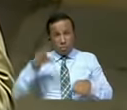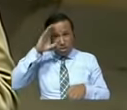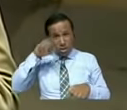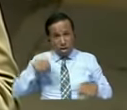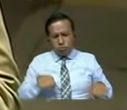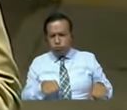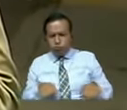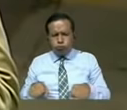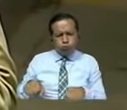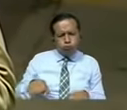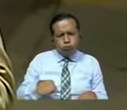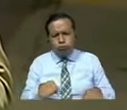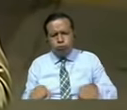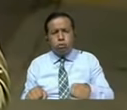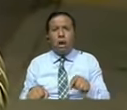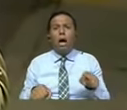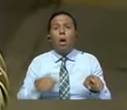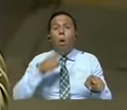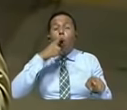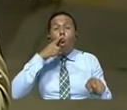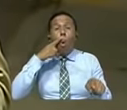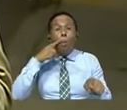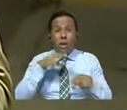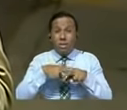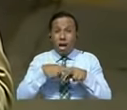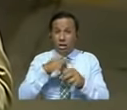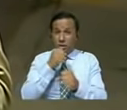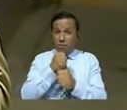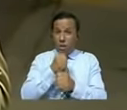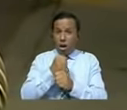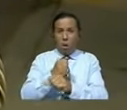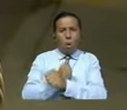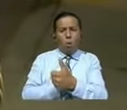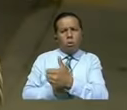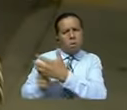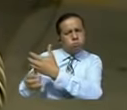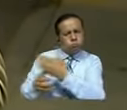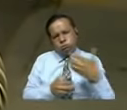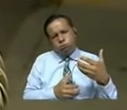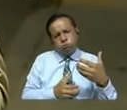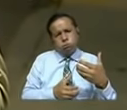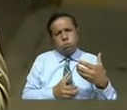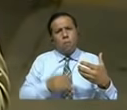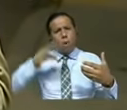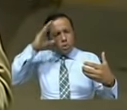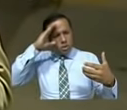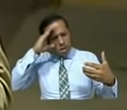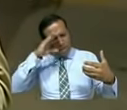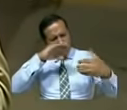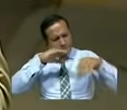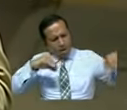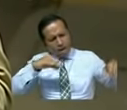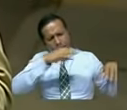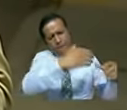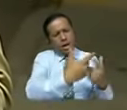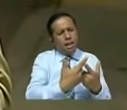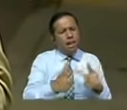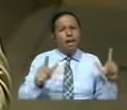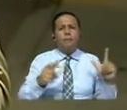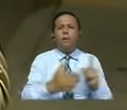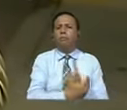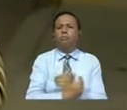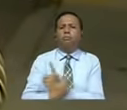sido secuestrado durante este día y que, aparte de todo, se hicieron unos allanamientos. Una persona fue detenida, tenía